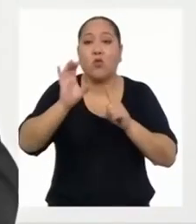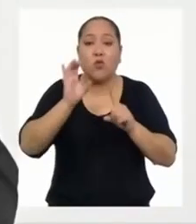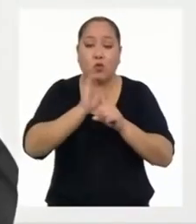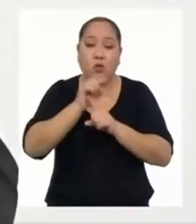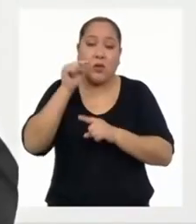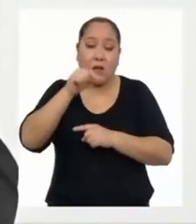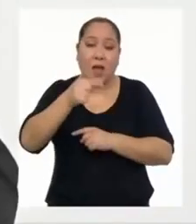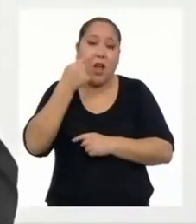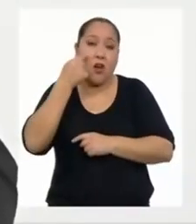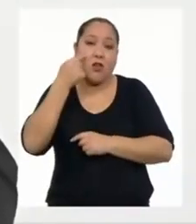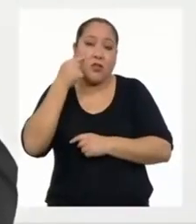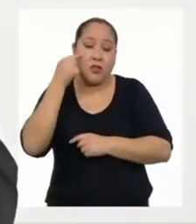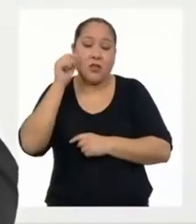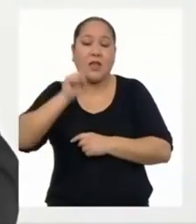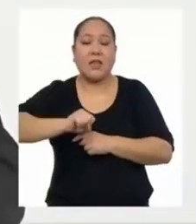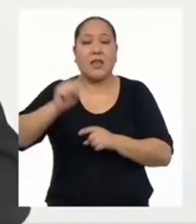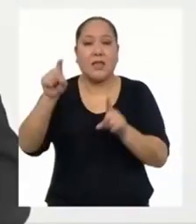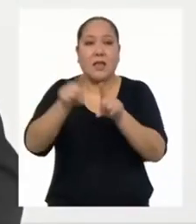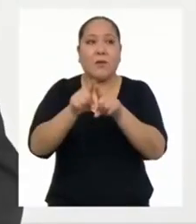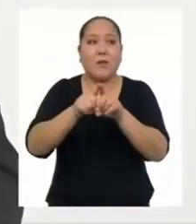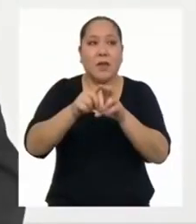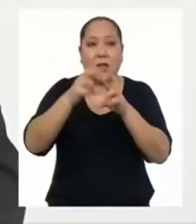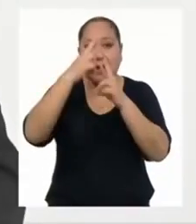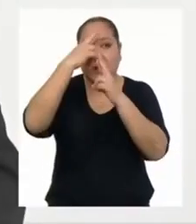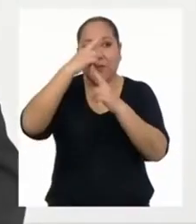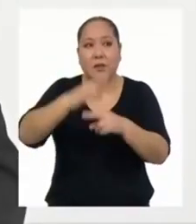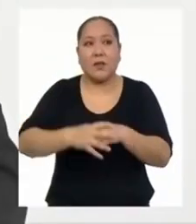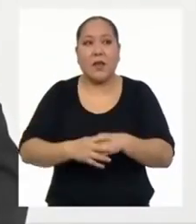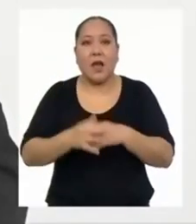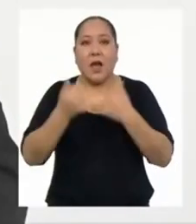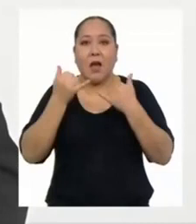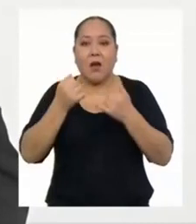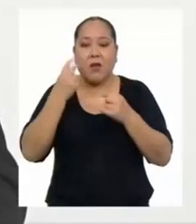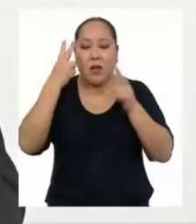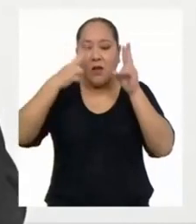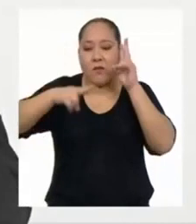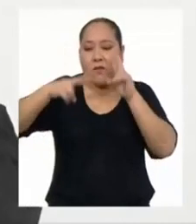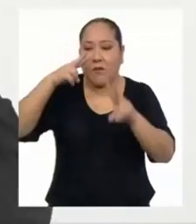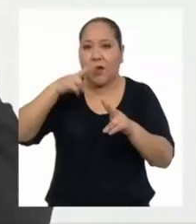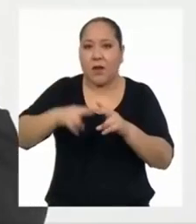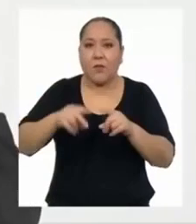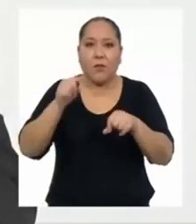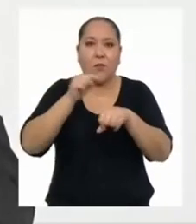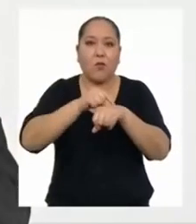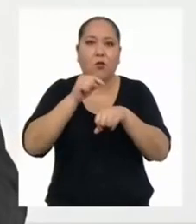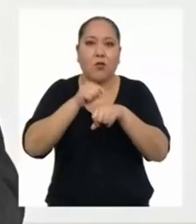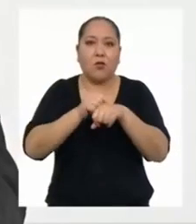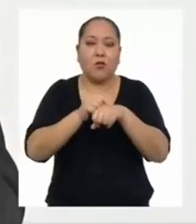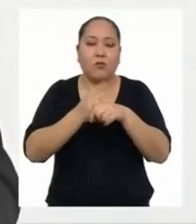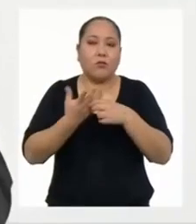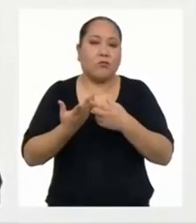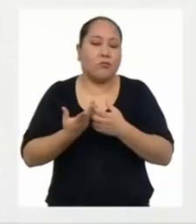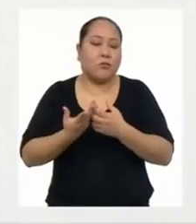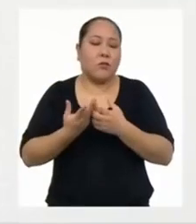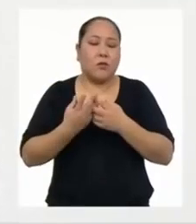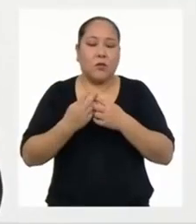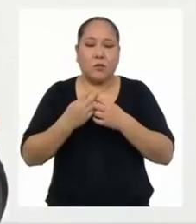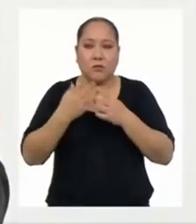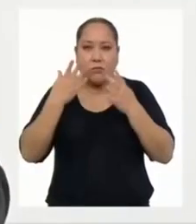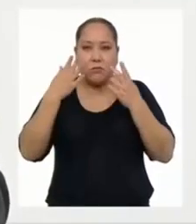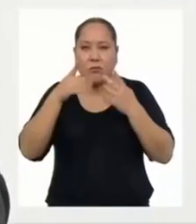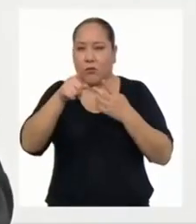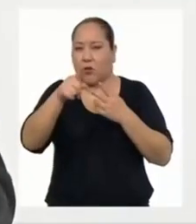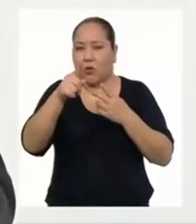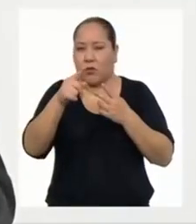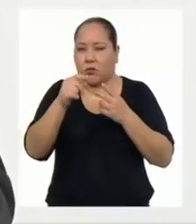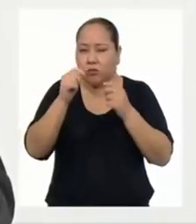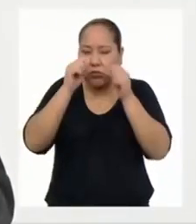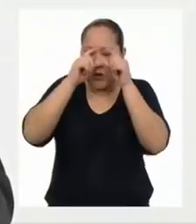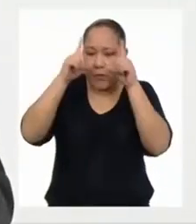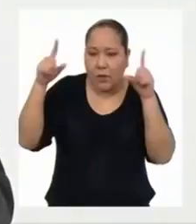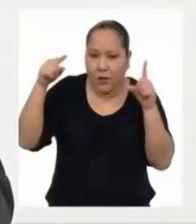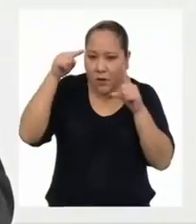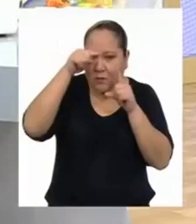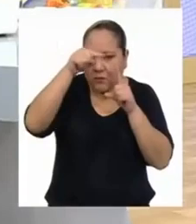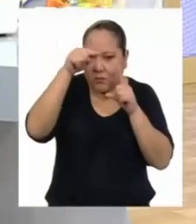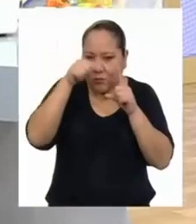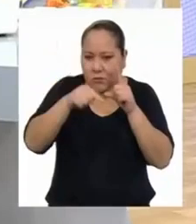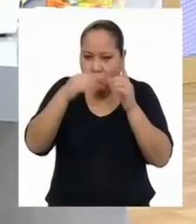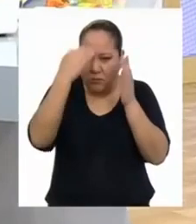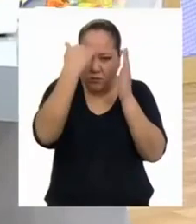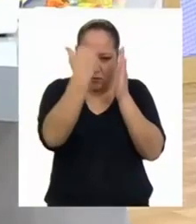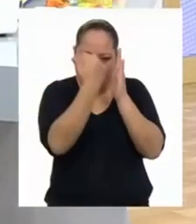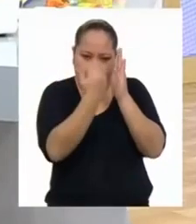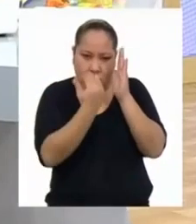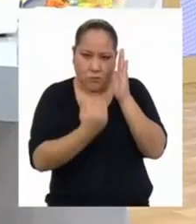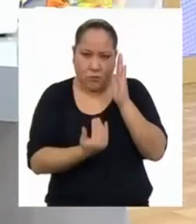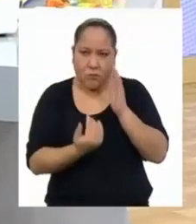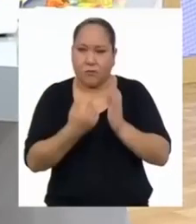turno de identificar aspectos claves. ¿Algo te llamó la atención respecto a la estructura del texto? Me